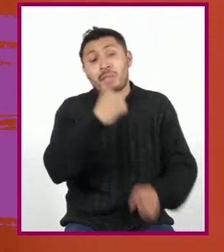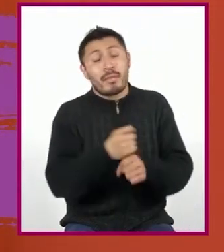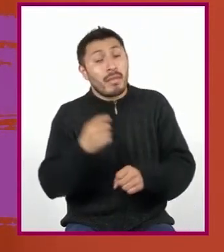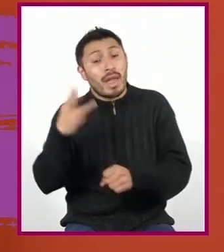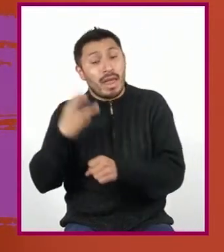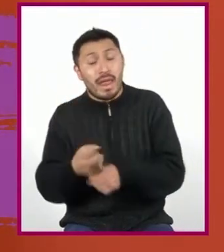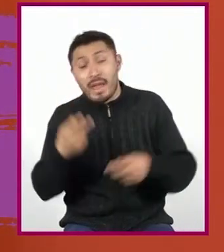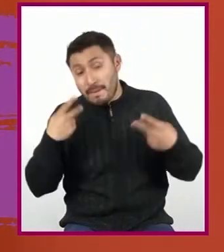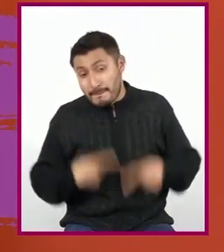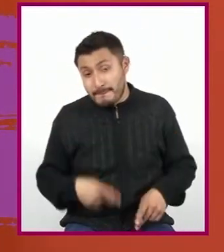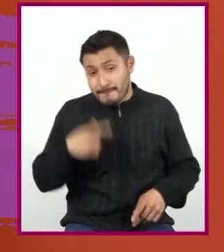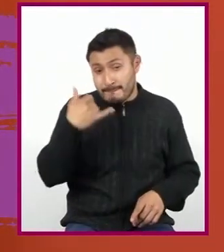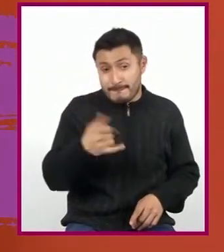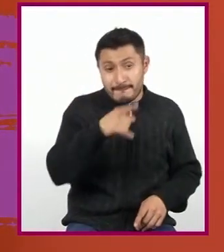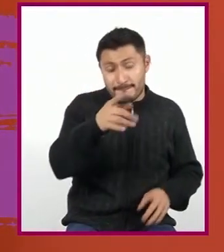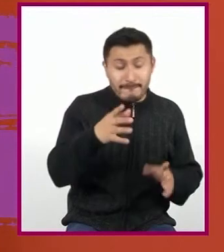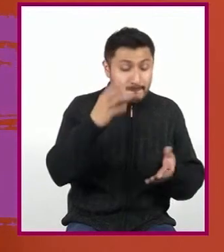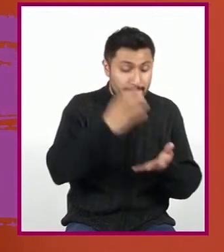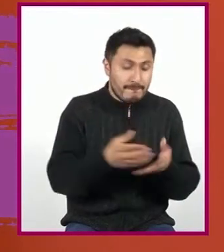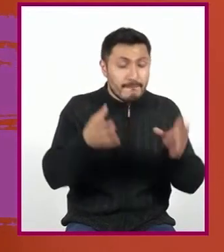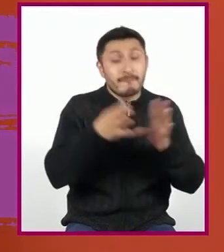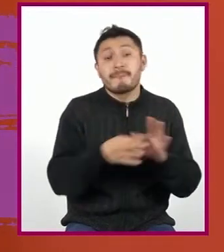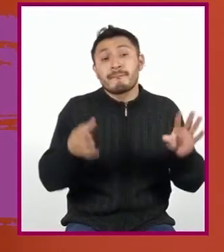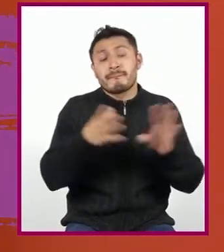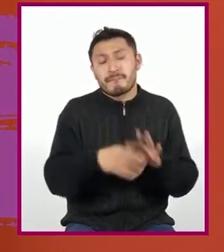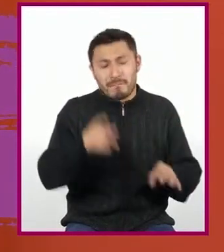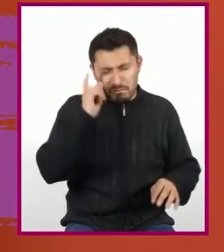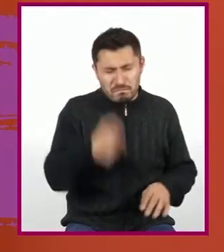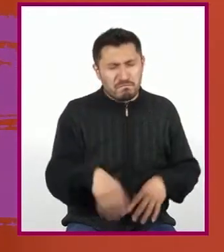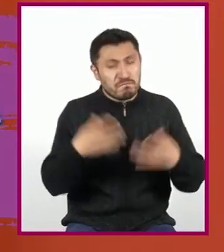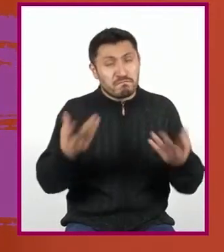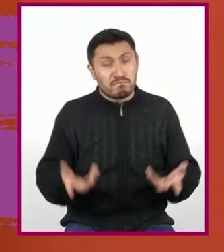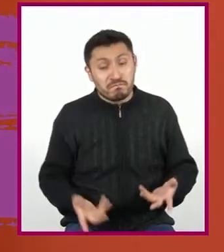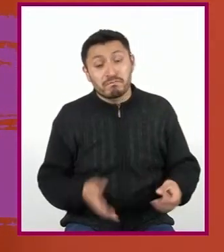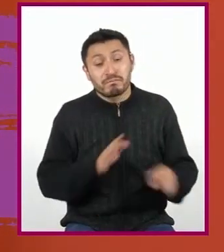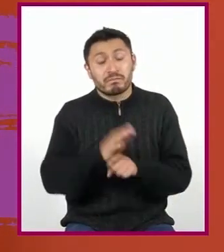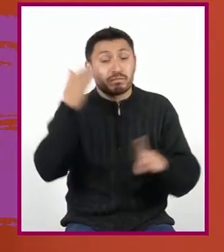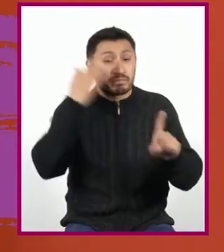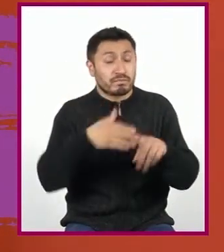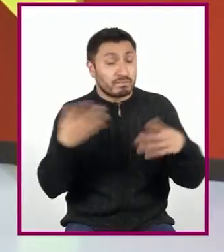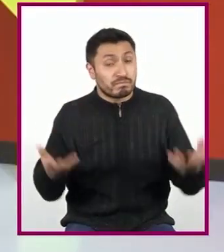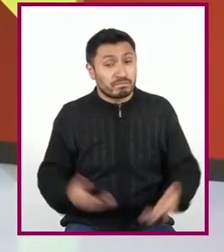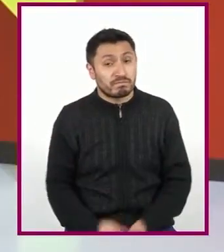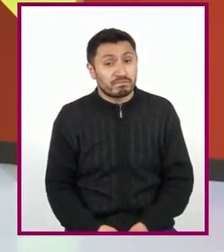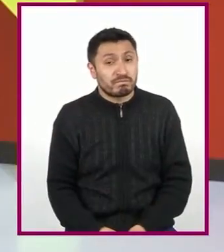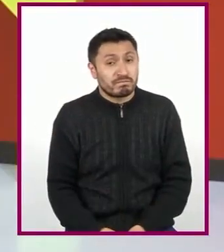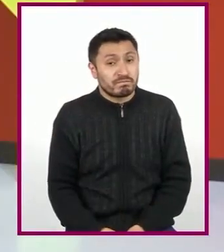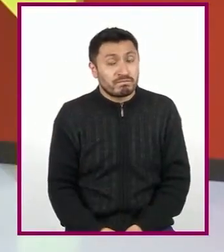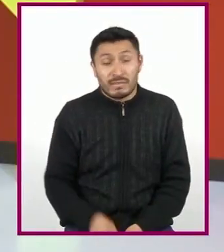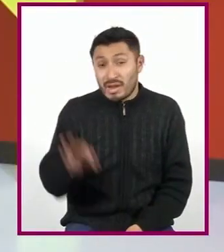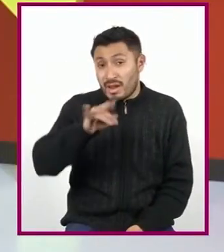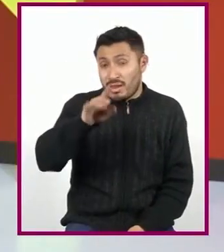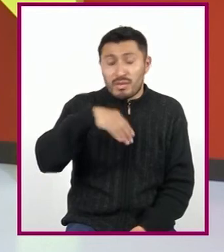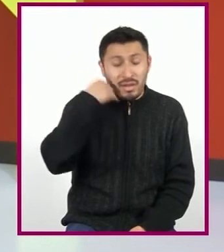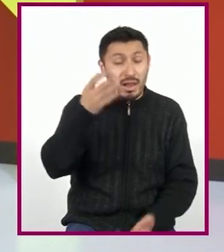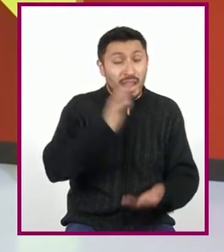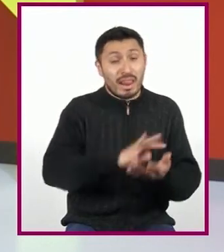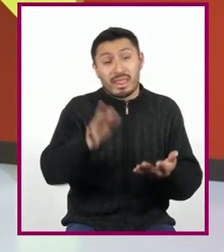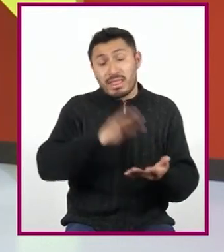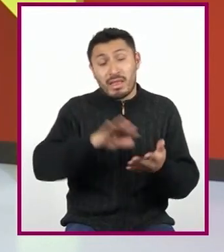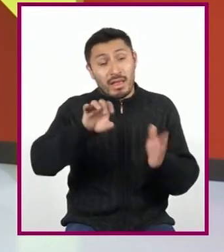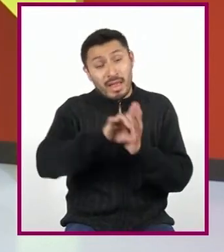reto. En su libro de texto, busquen el aprendizaje esperado, determinar el lenguaje